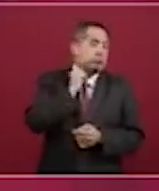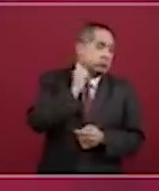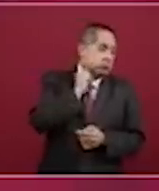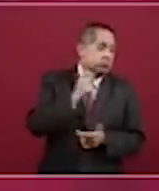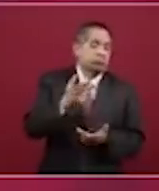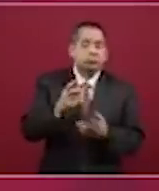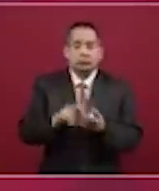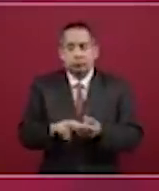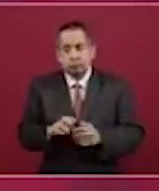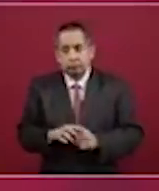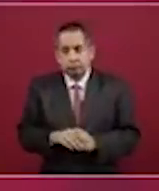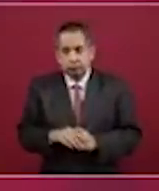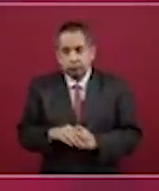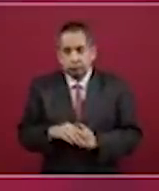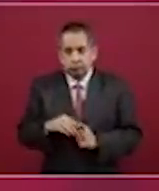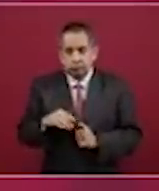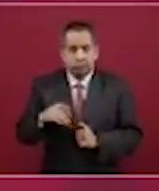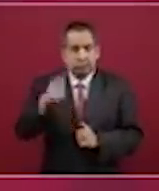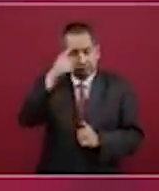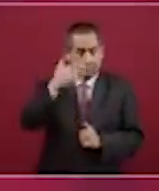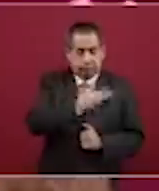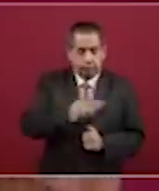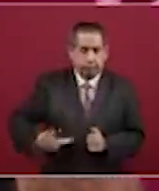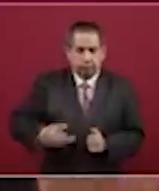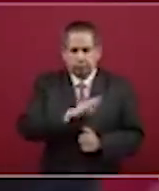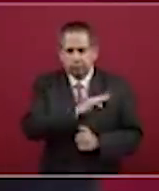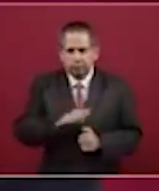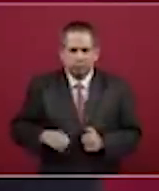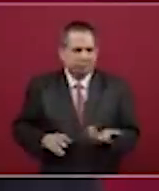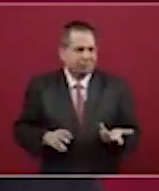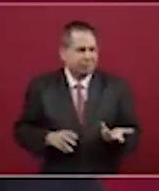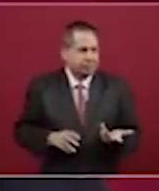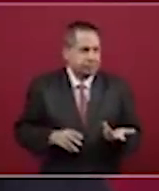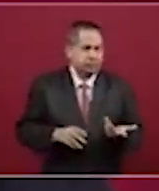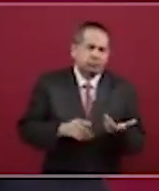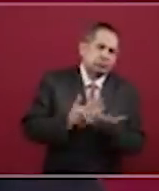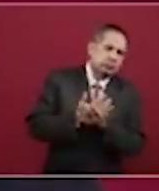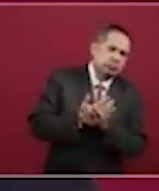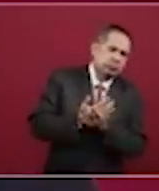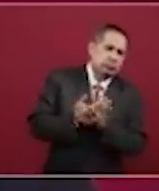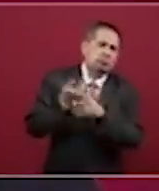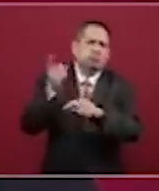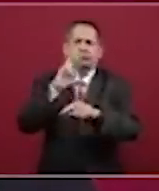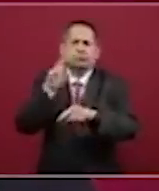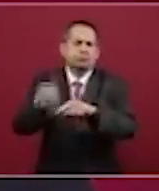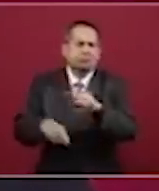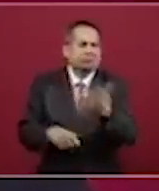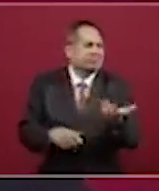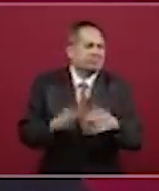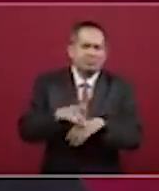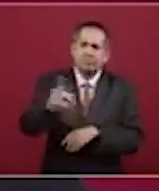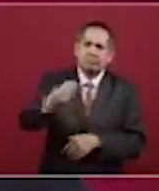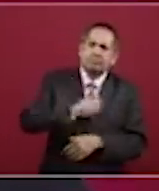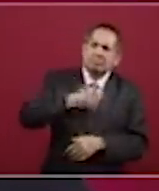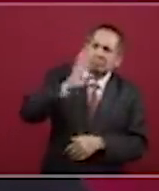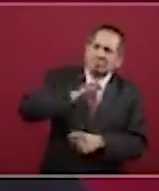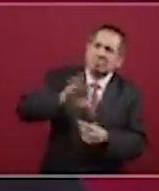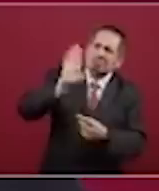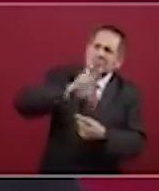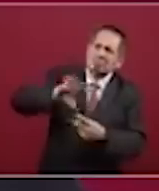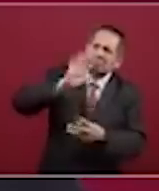senadores, para presidentes municipales. ¿Por qué aguantar a un mal gobernante?